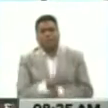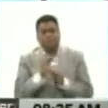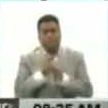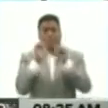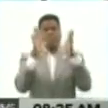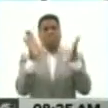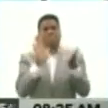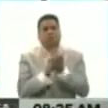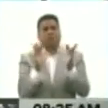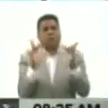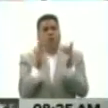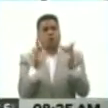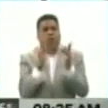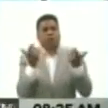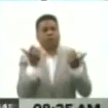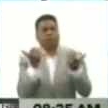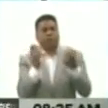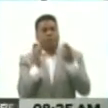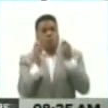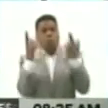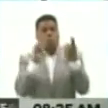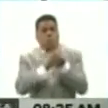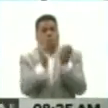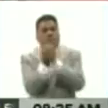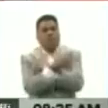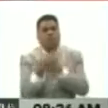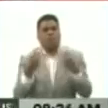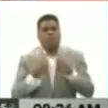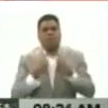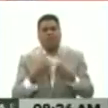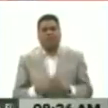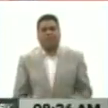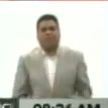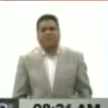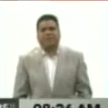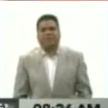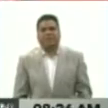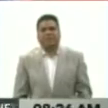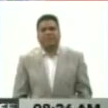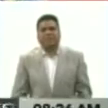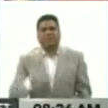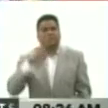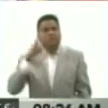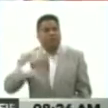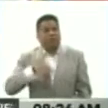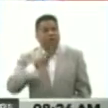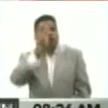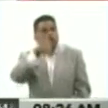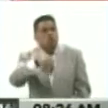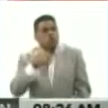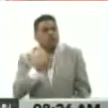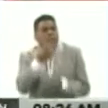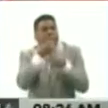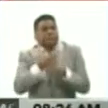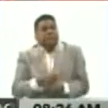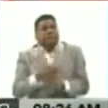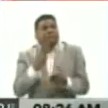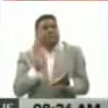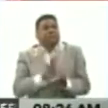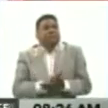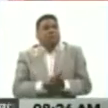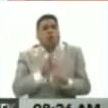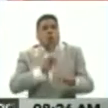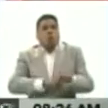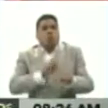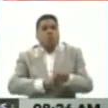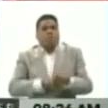de haber conocido al comandante Hugo Chávez y cómo transformó tu vida. Bueno, de verdadmente fue algo que yo nunca me esperaba. Eso fue un